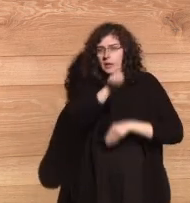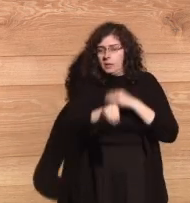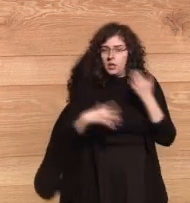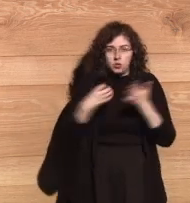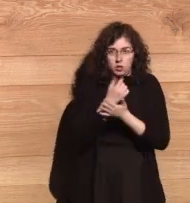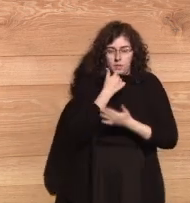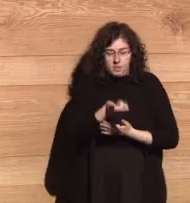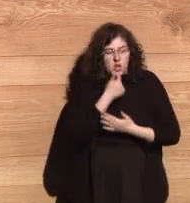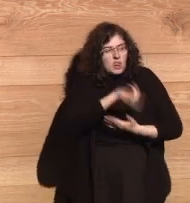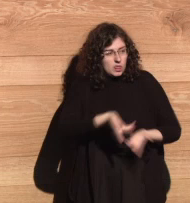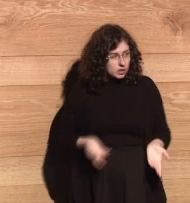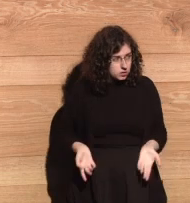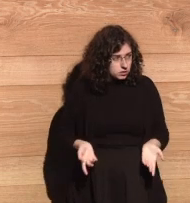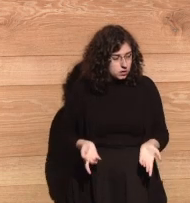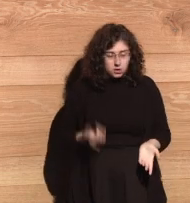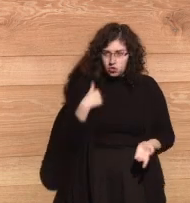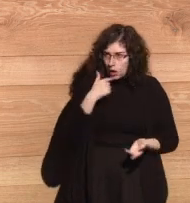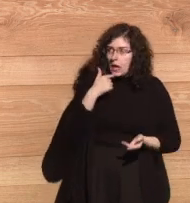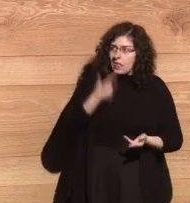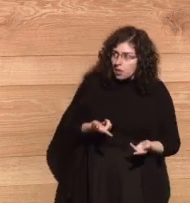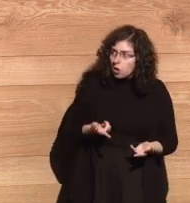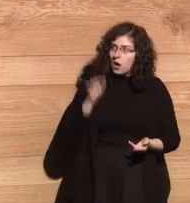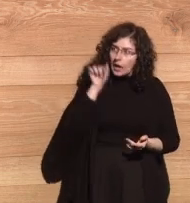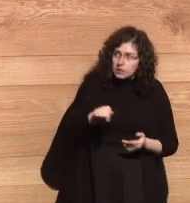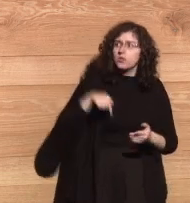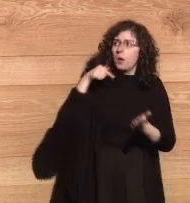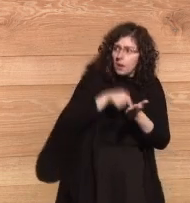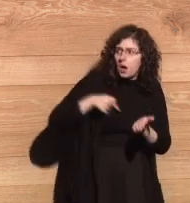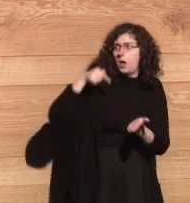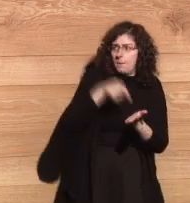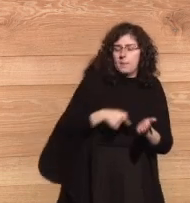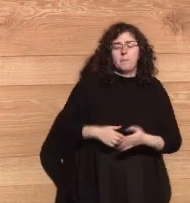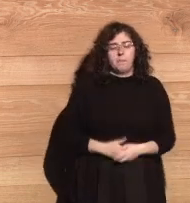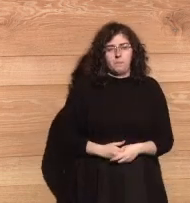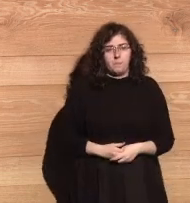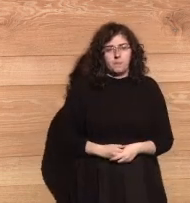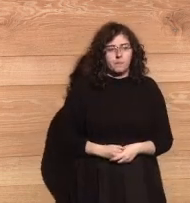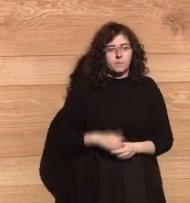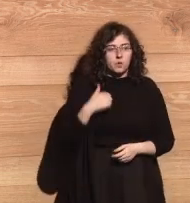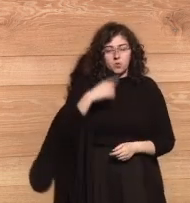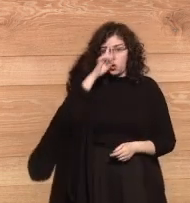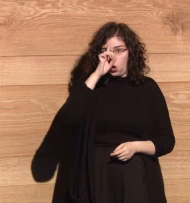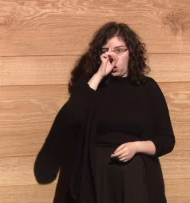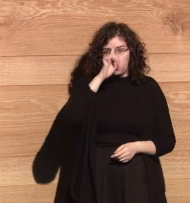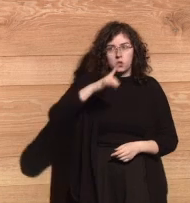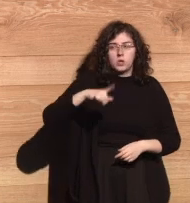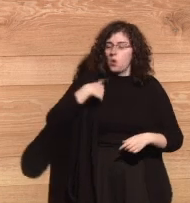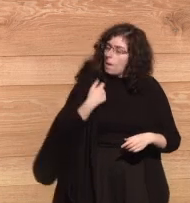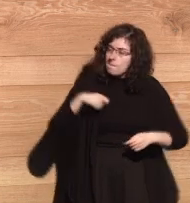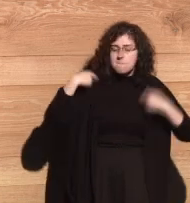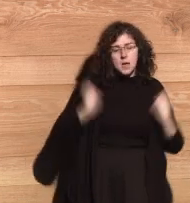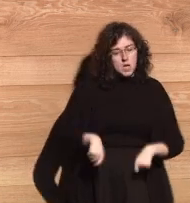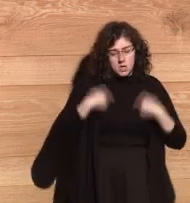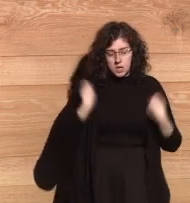decía, pero ¿qué estás diciendo? ¿Qué estoy diciendo? Pues esto, papá. Pues yo no sé cómo me puse de pesada